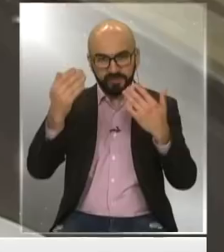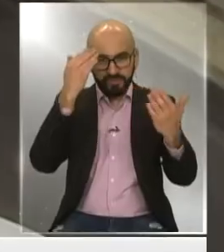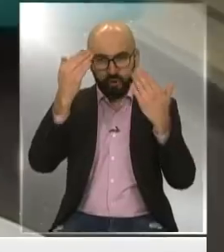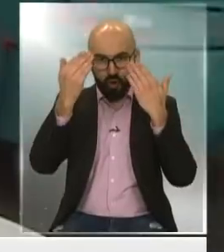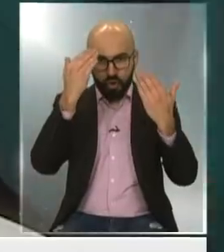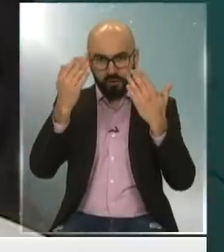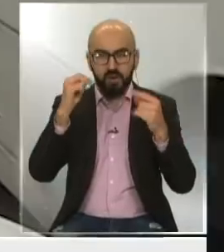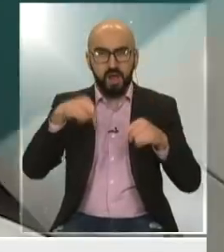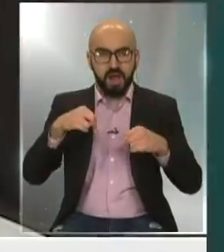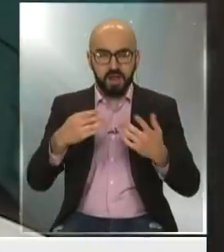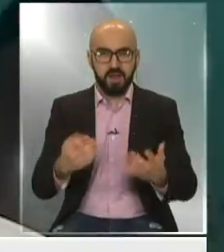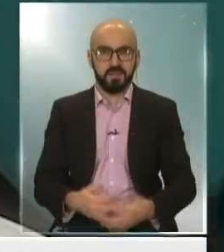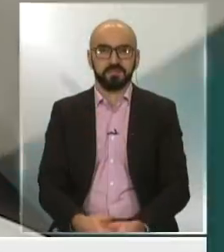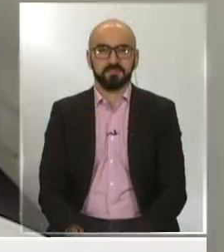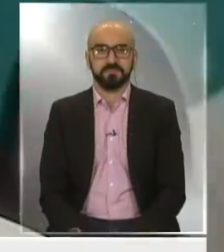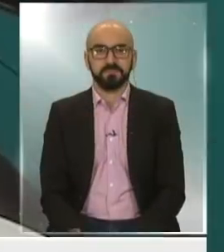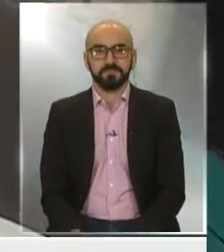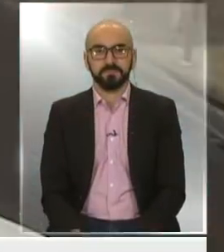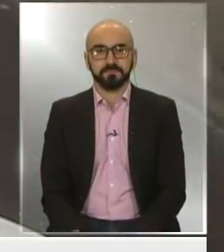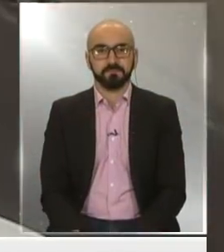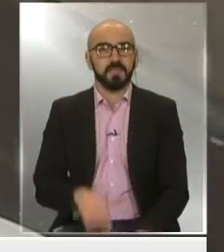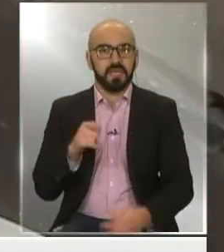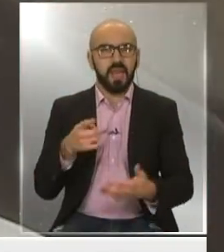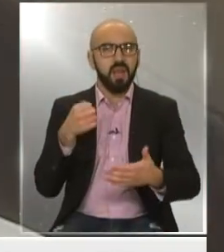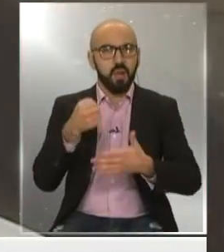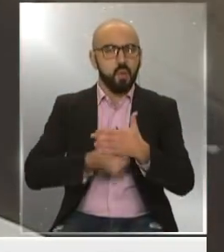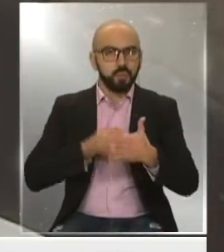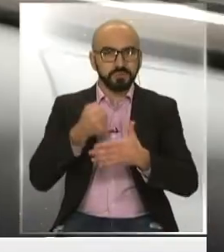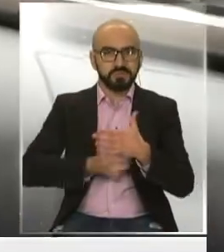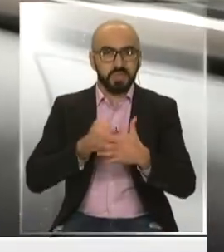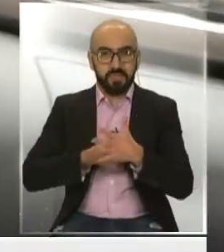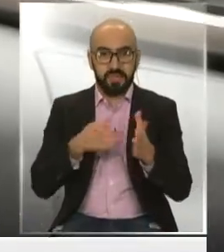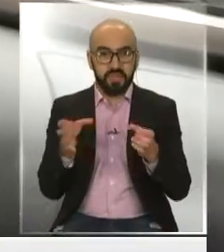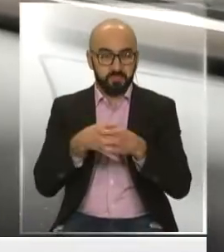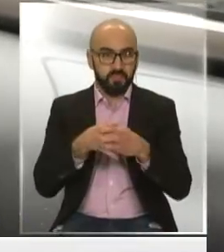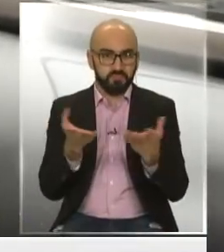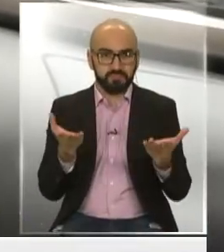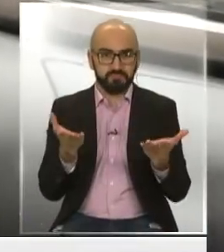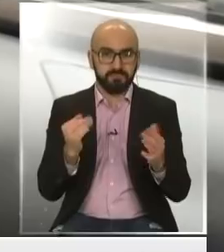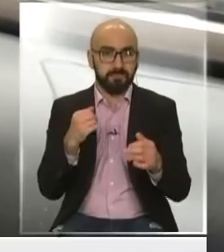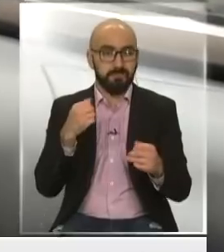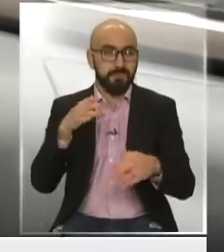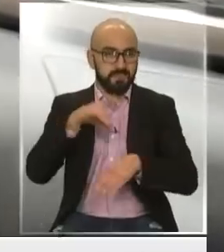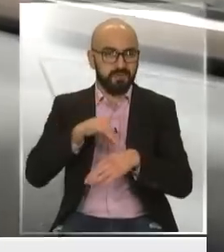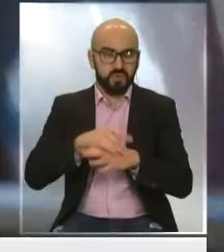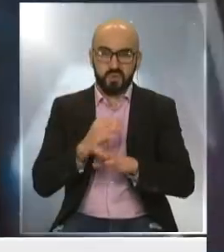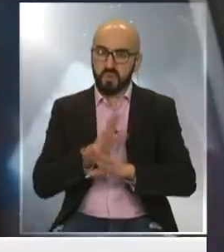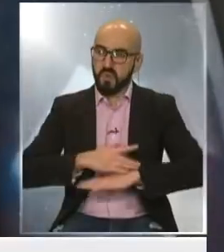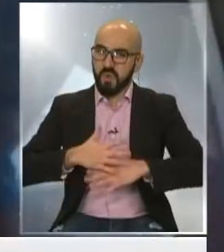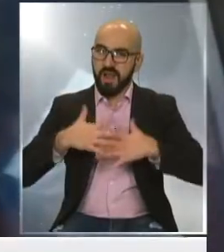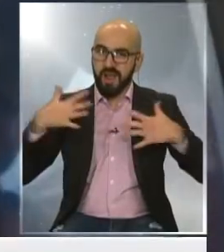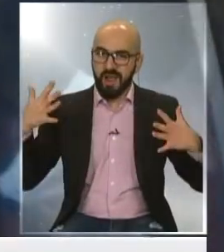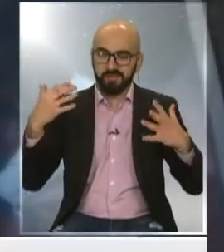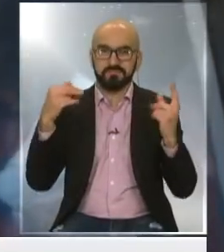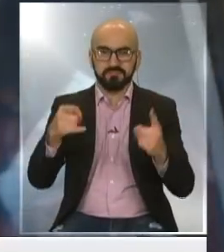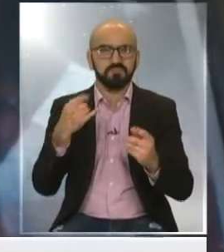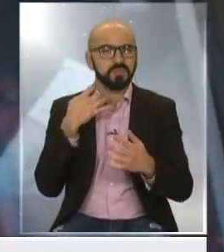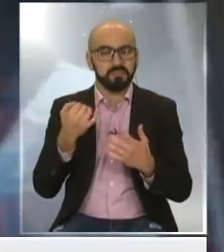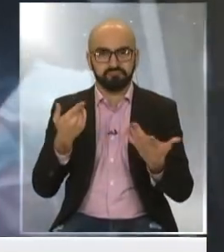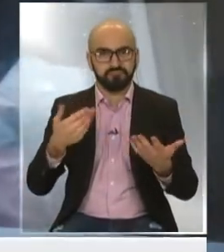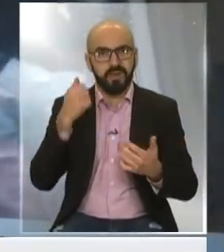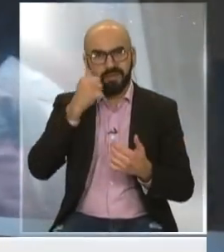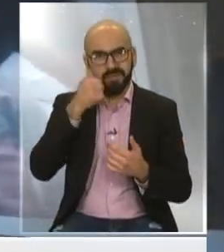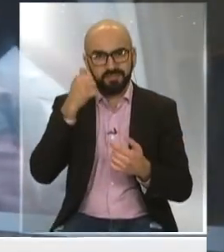unidad. Esta lucha de los equipos médicos es titánica porque todos los días decenas de pacientes deben